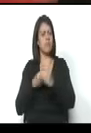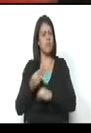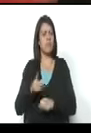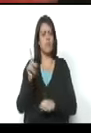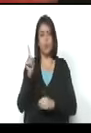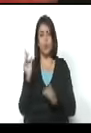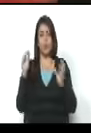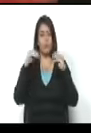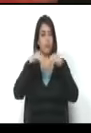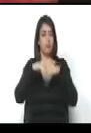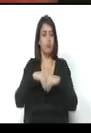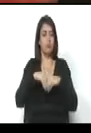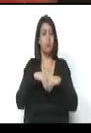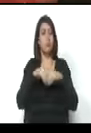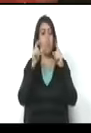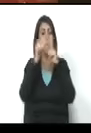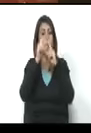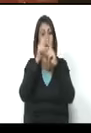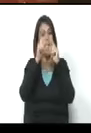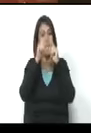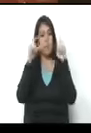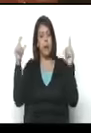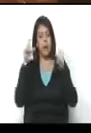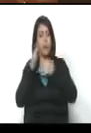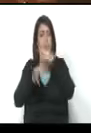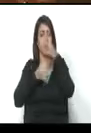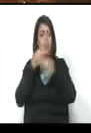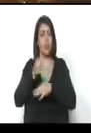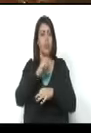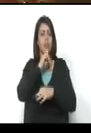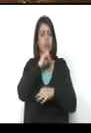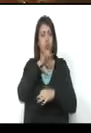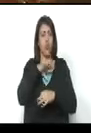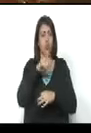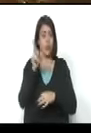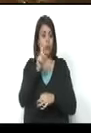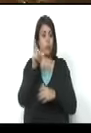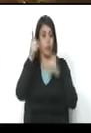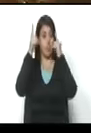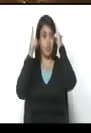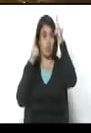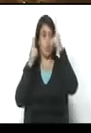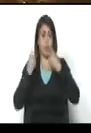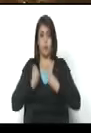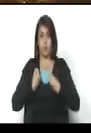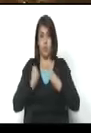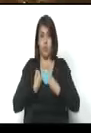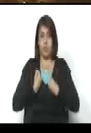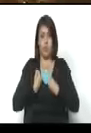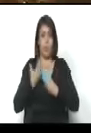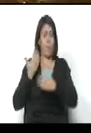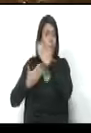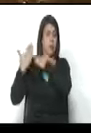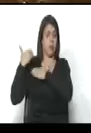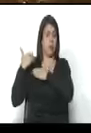no corresponde a la nomenclatura que nos cuenta la historiografía. Chávez no vivió el tiempo de pasado, de